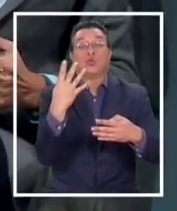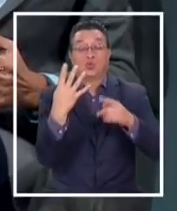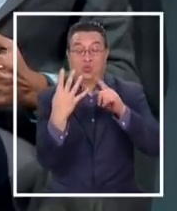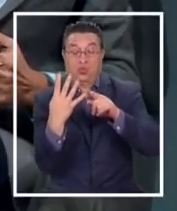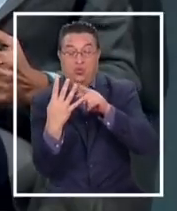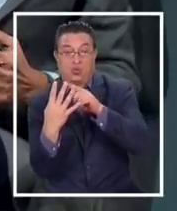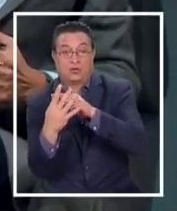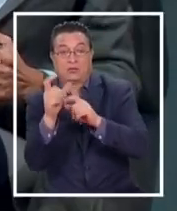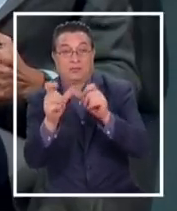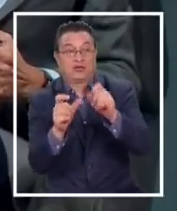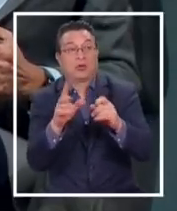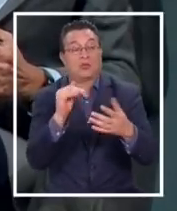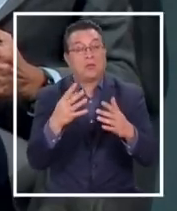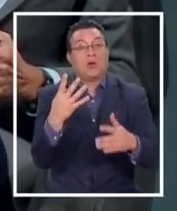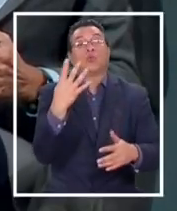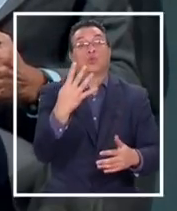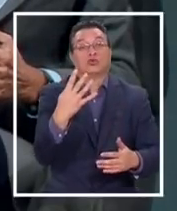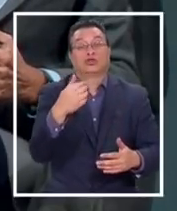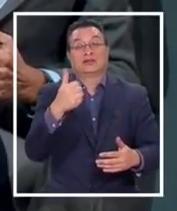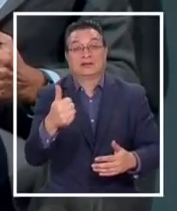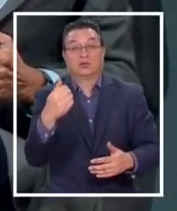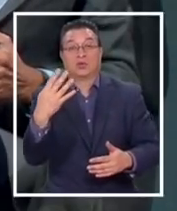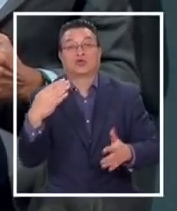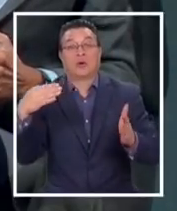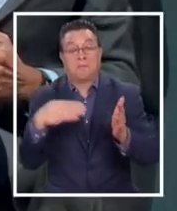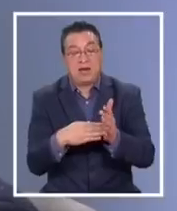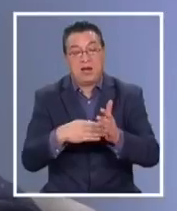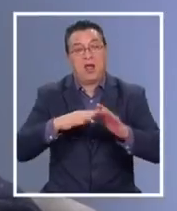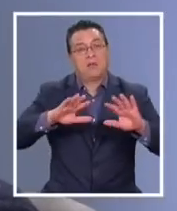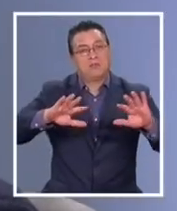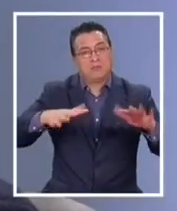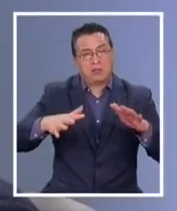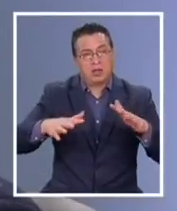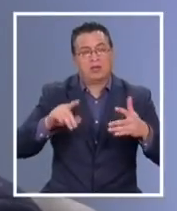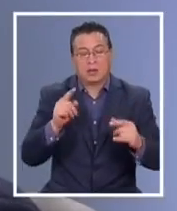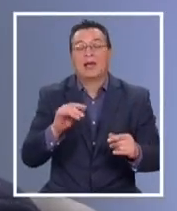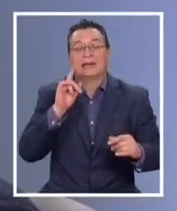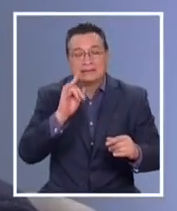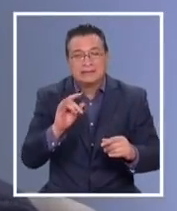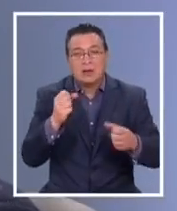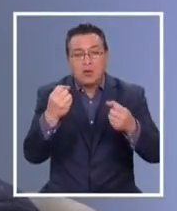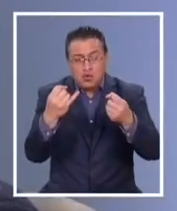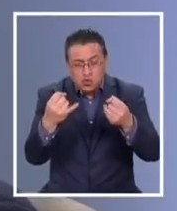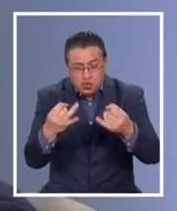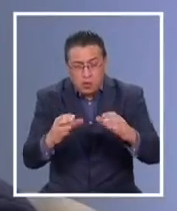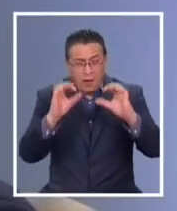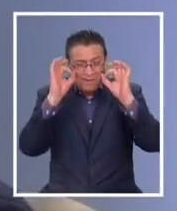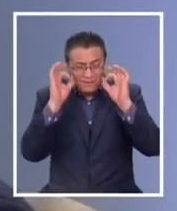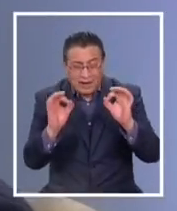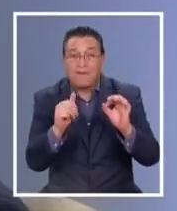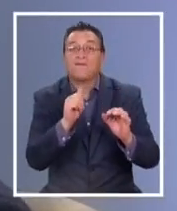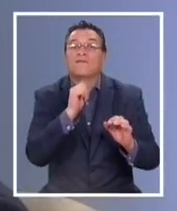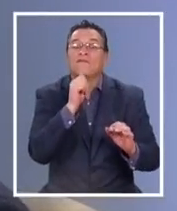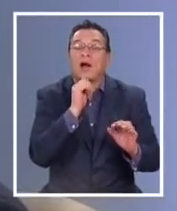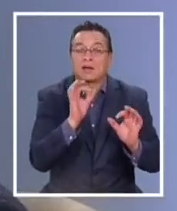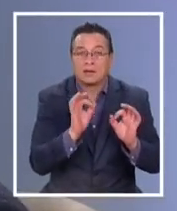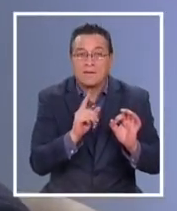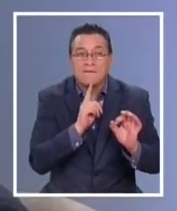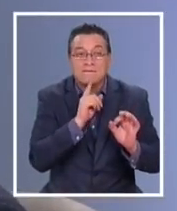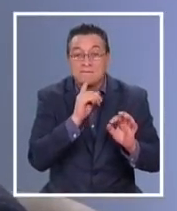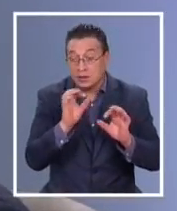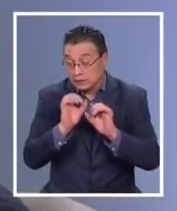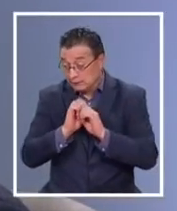sí, correcto, y por lo tanto serían 464,000 pesos más aproximadamente. Menos, pero todavía la cifra exacta no la tenemos porque cuando la